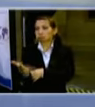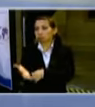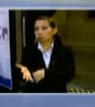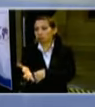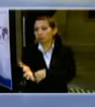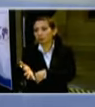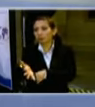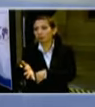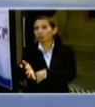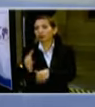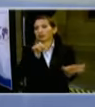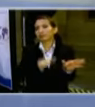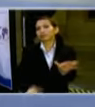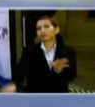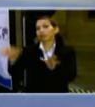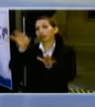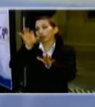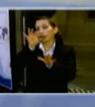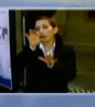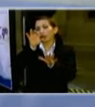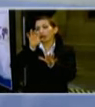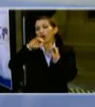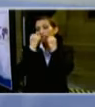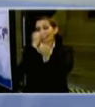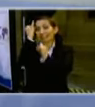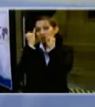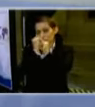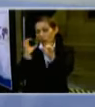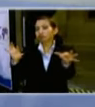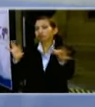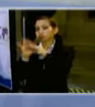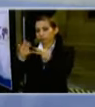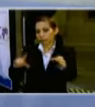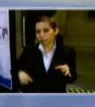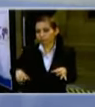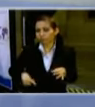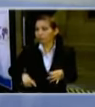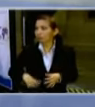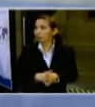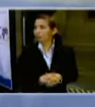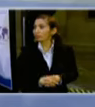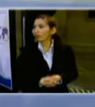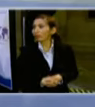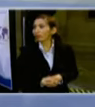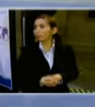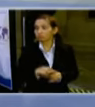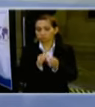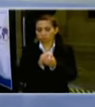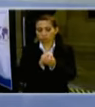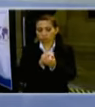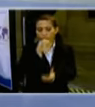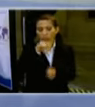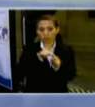de 600 organizaciones internacionales gubernamentales. Un